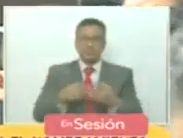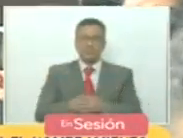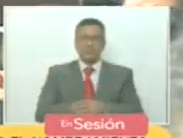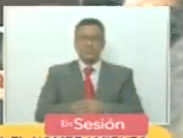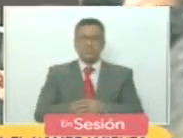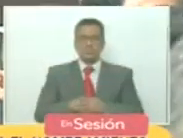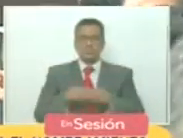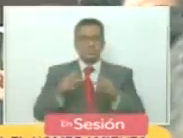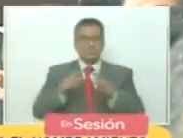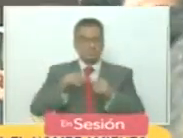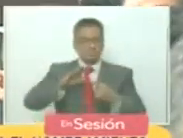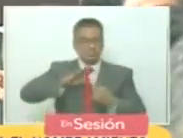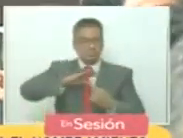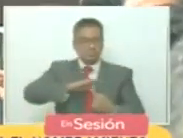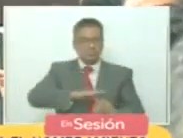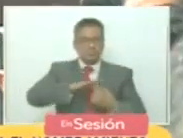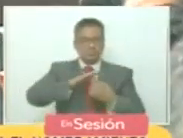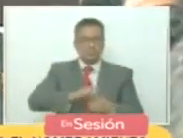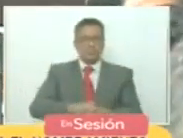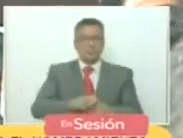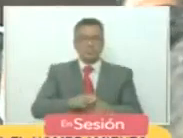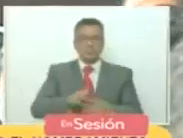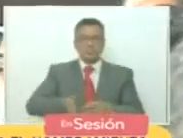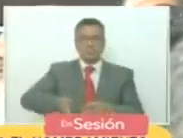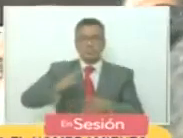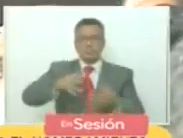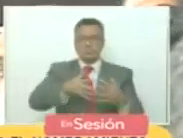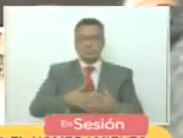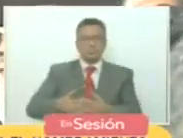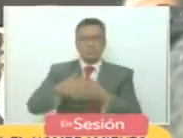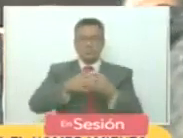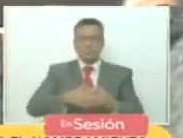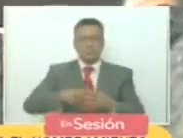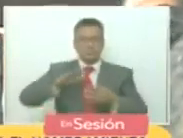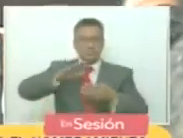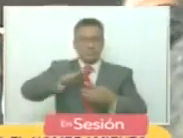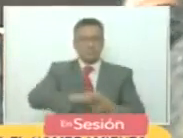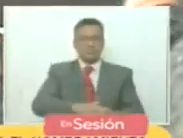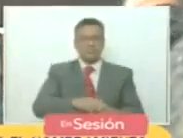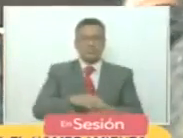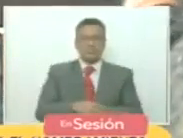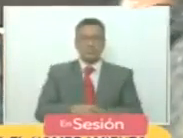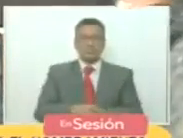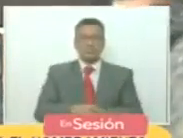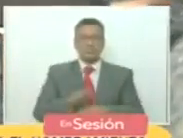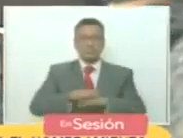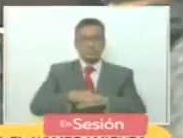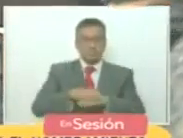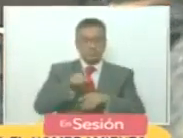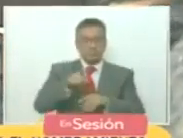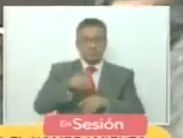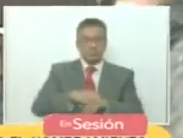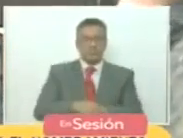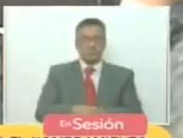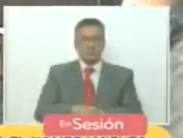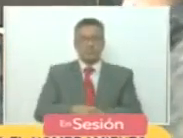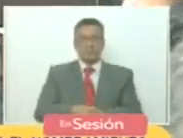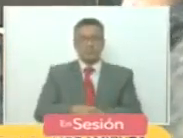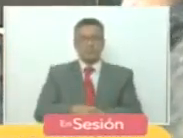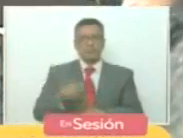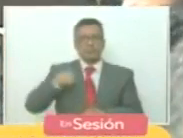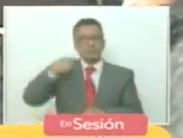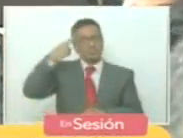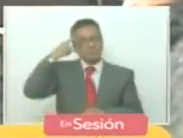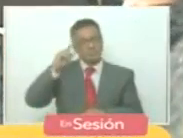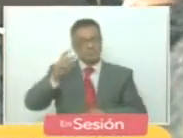las medidas coercitivas unilaterales del imperialismo yanqui. Por eso que creo que